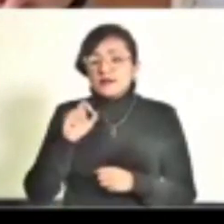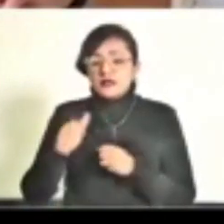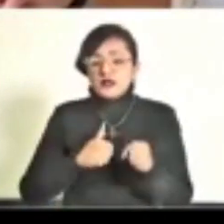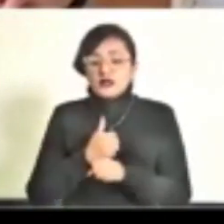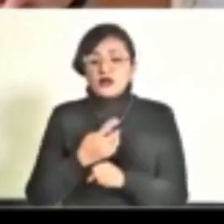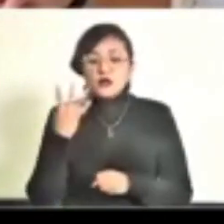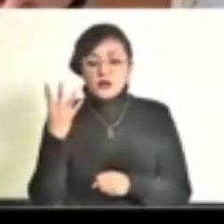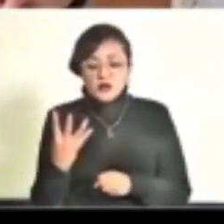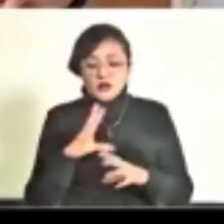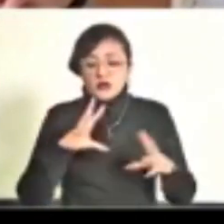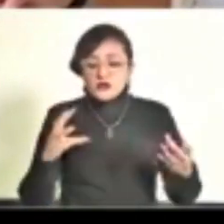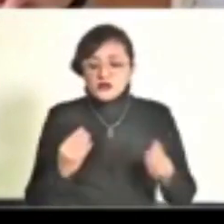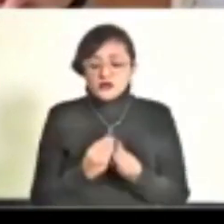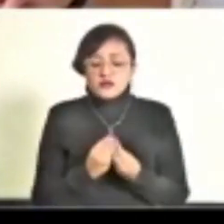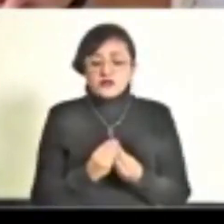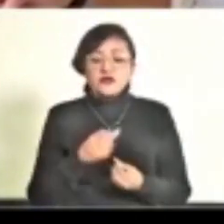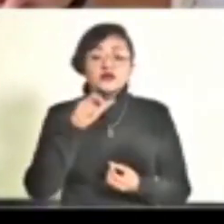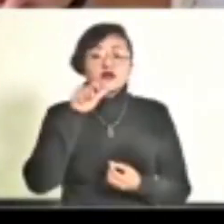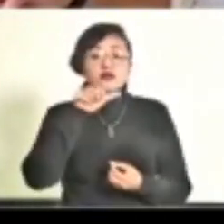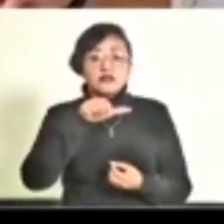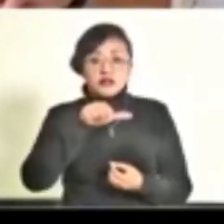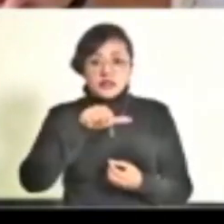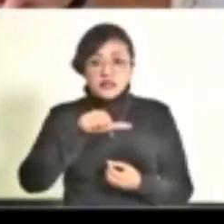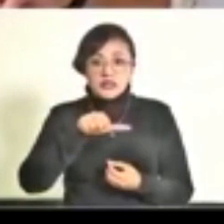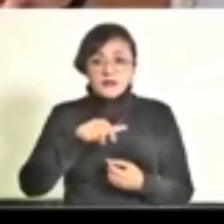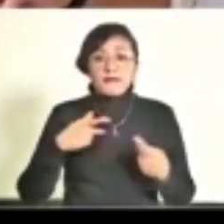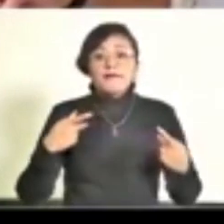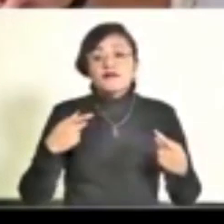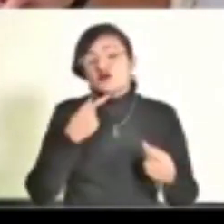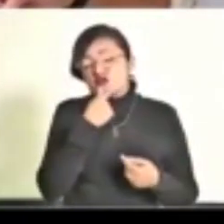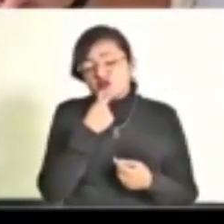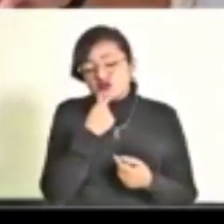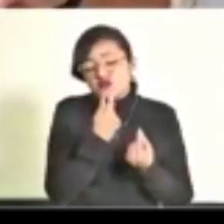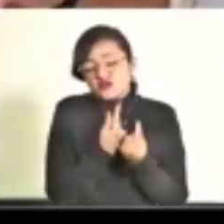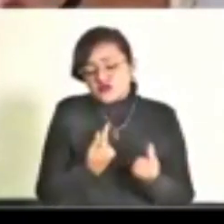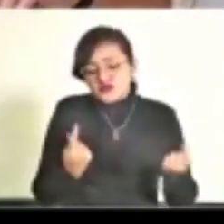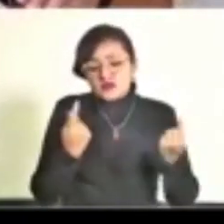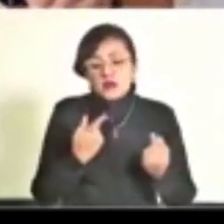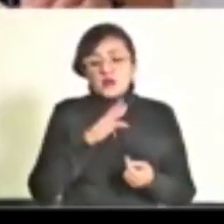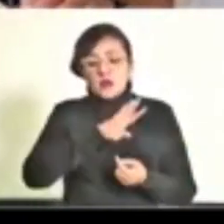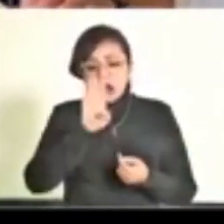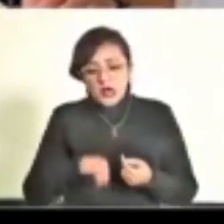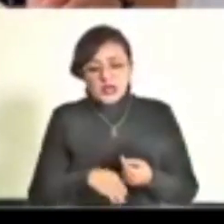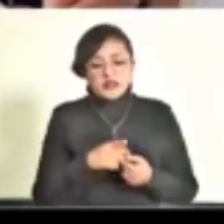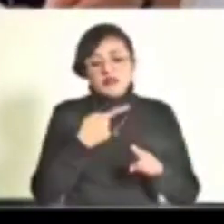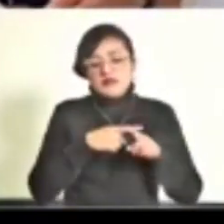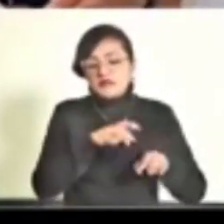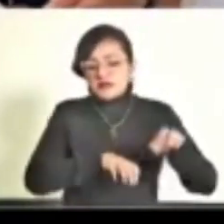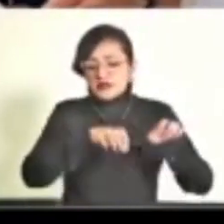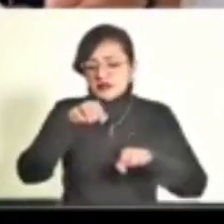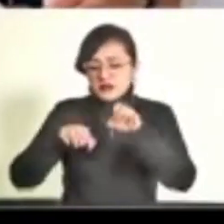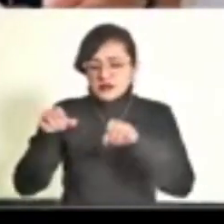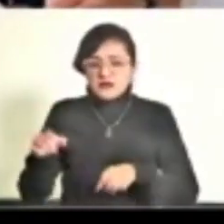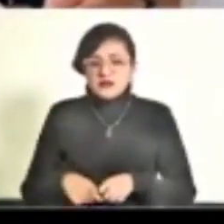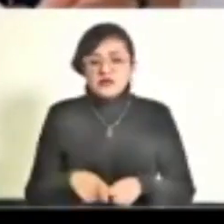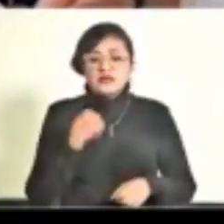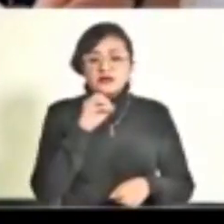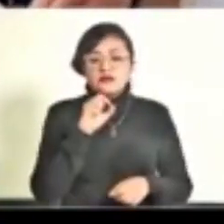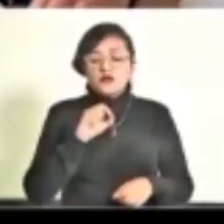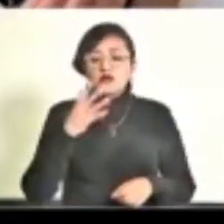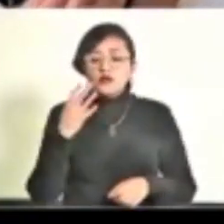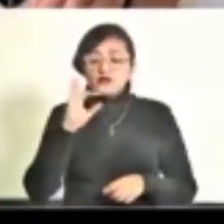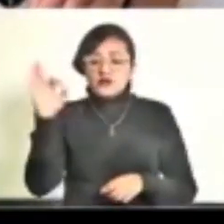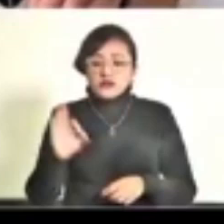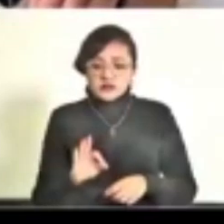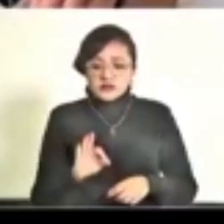lo que da un total de 16 menores de edad que han fallecido esto representa el 0.4